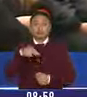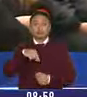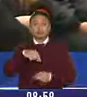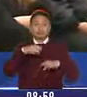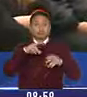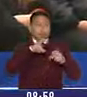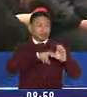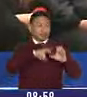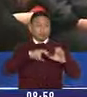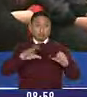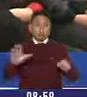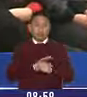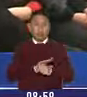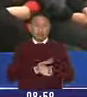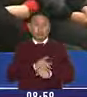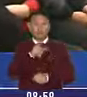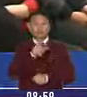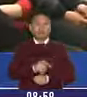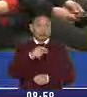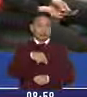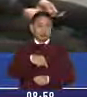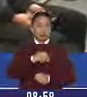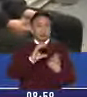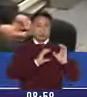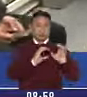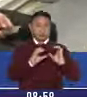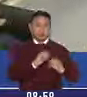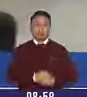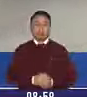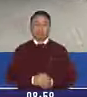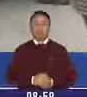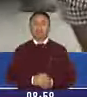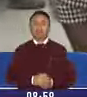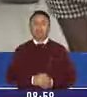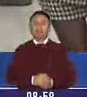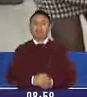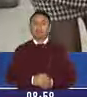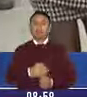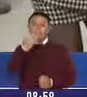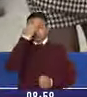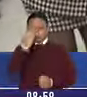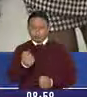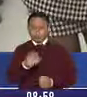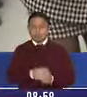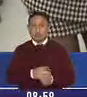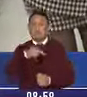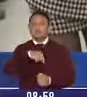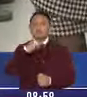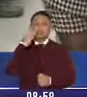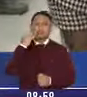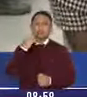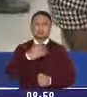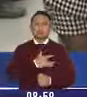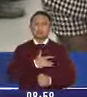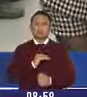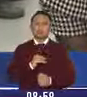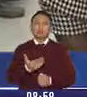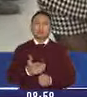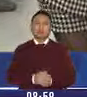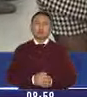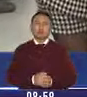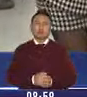ocupado todos los asientos. Vamos a conversar con algunas de las personas que se han dado cita. Hola, buenos días. ¿Cómo te ha parecido esta experiencia?